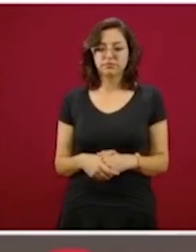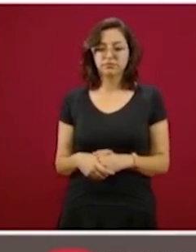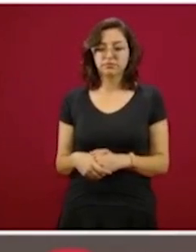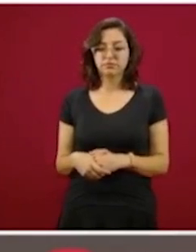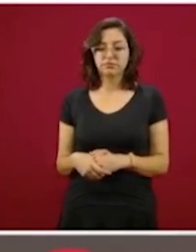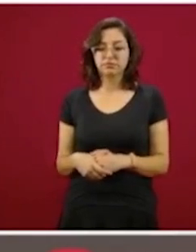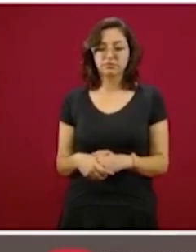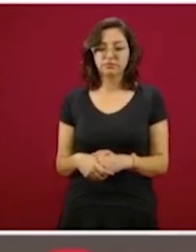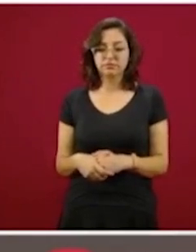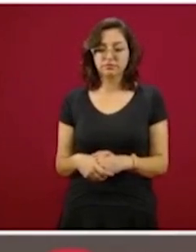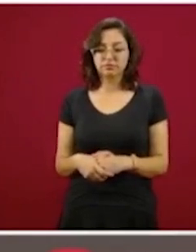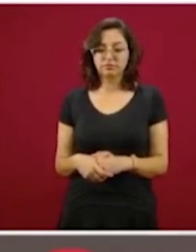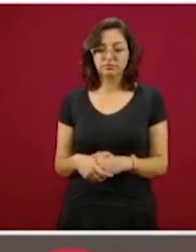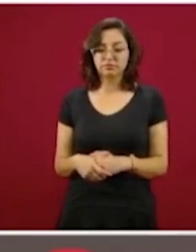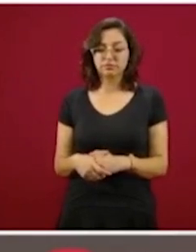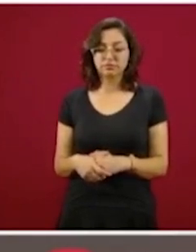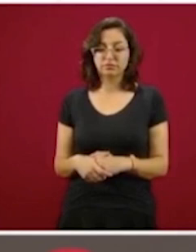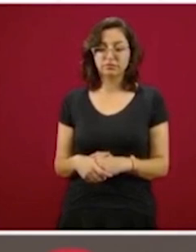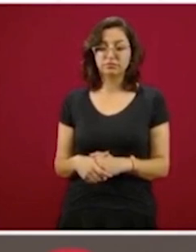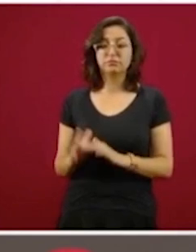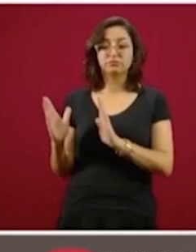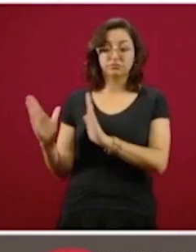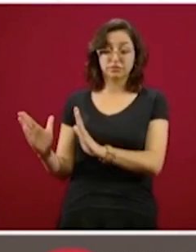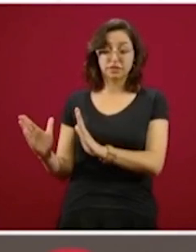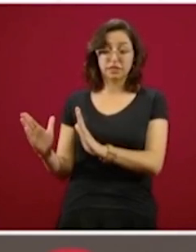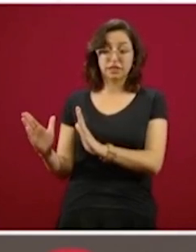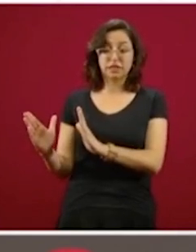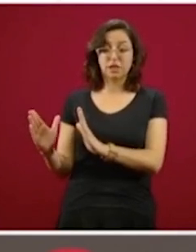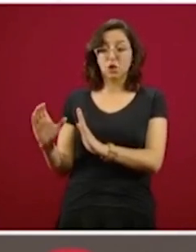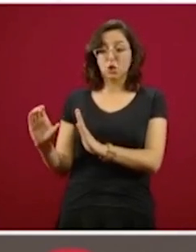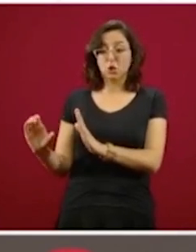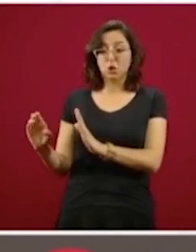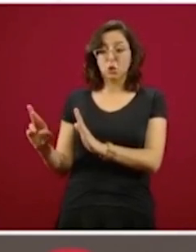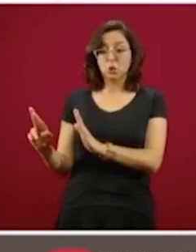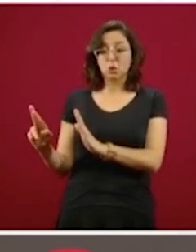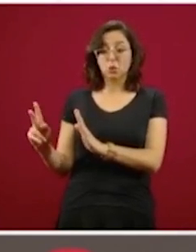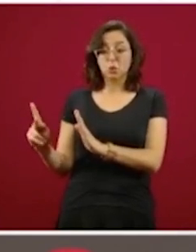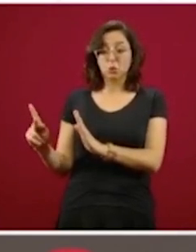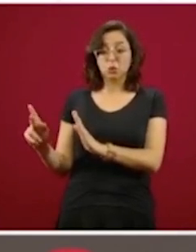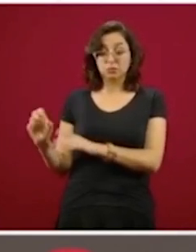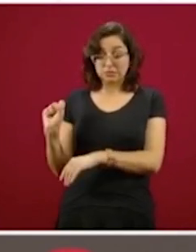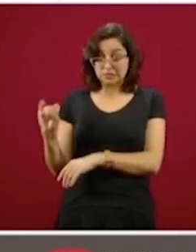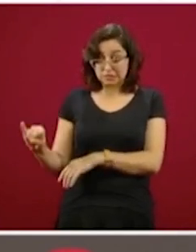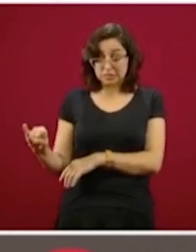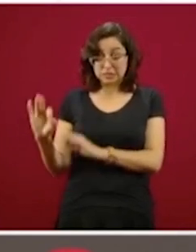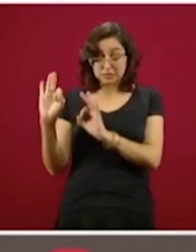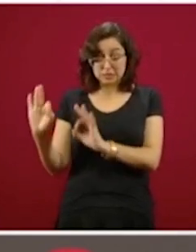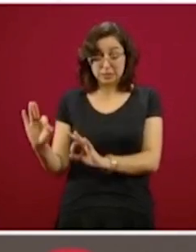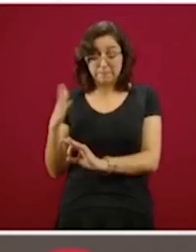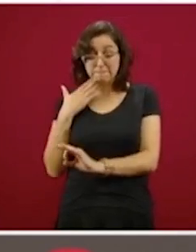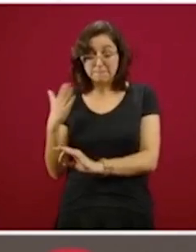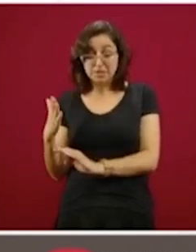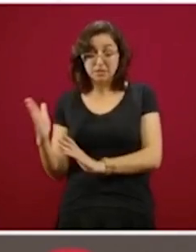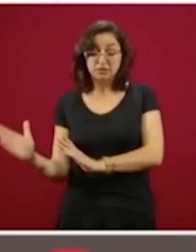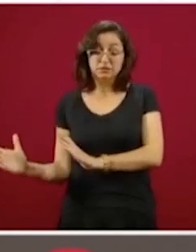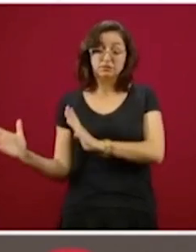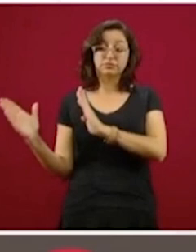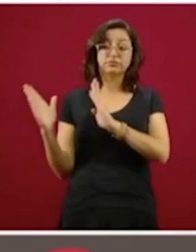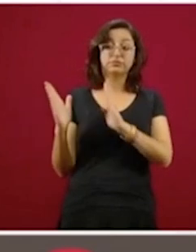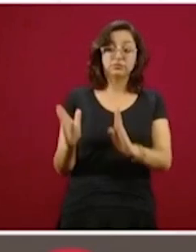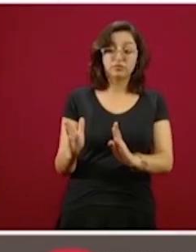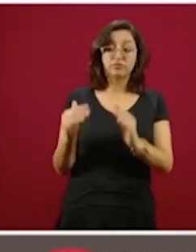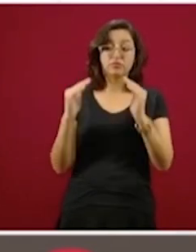Nos muestra la aplicación el CURP que nosotros le dimos, confírmame que son estos datos. Posteriormente te pido los datos